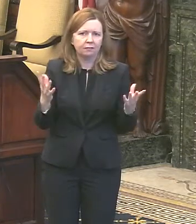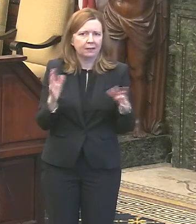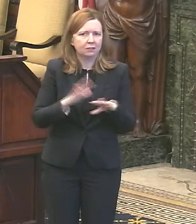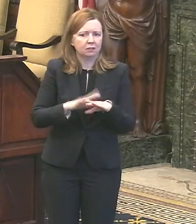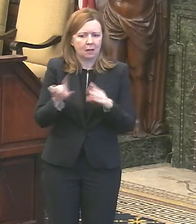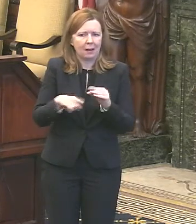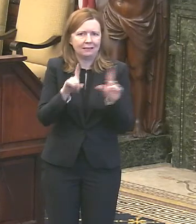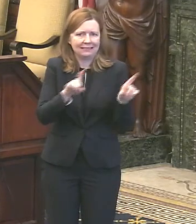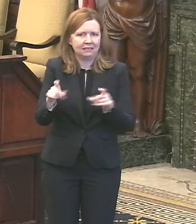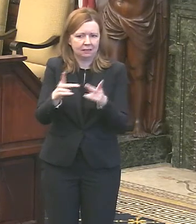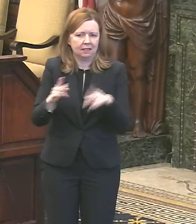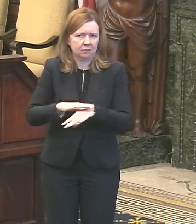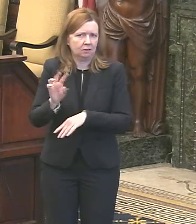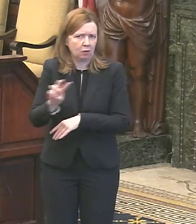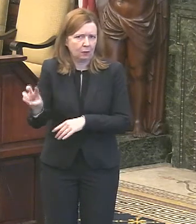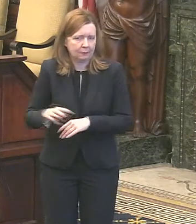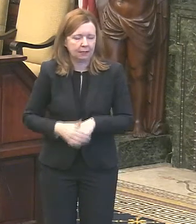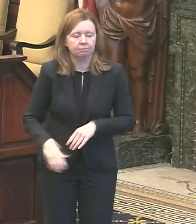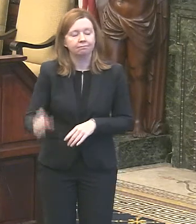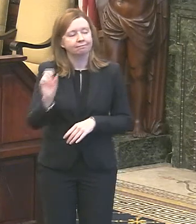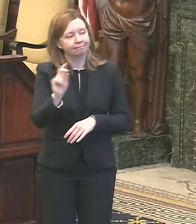sites. Thank you.